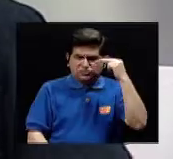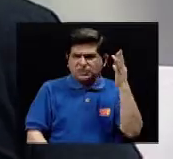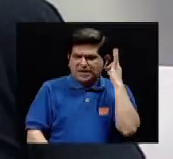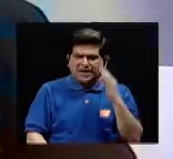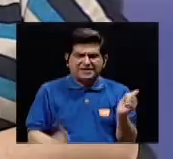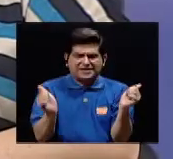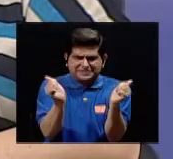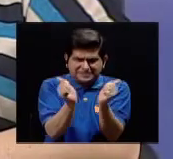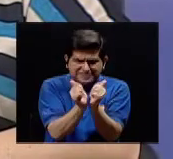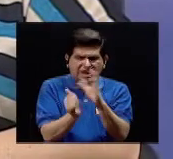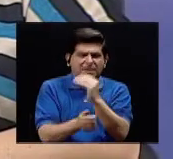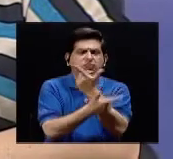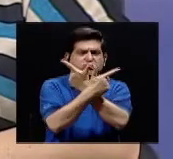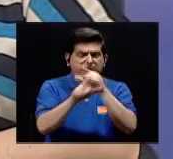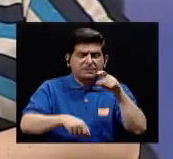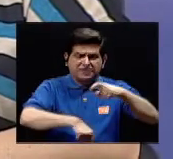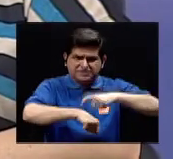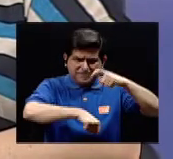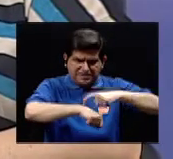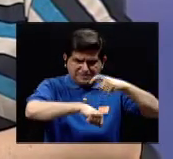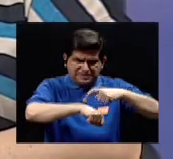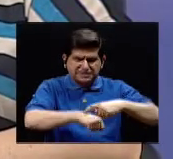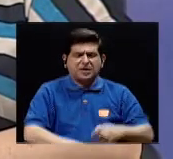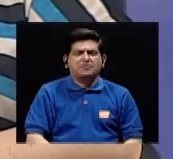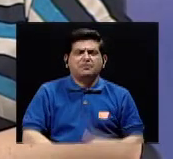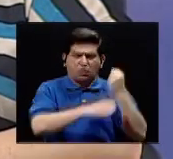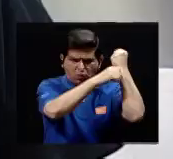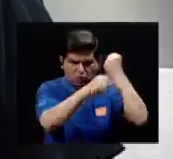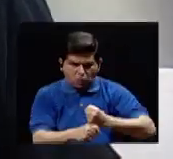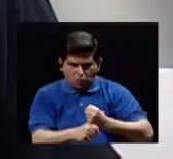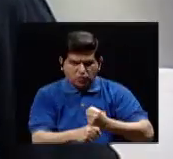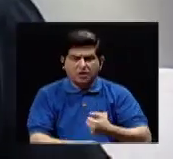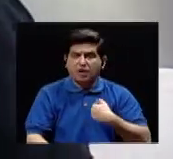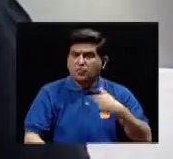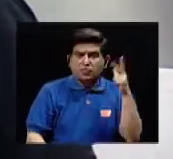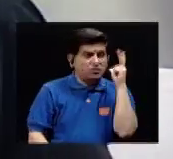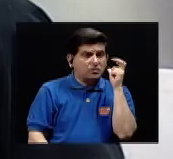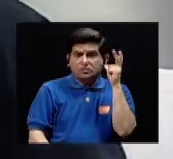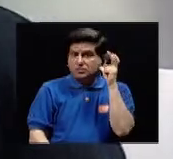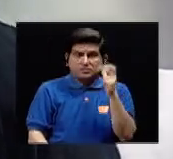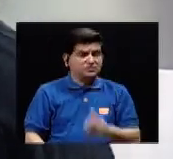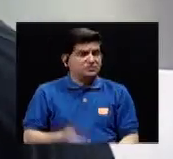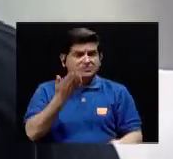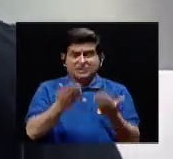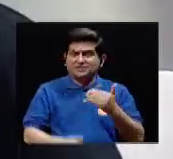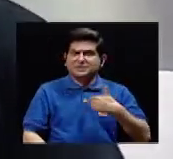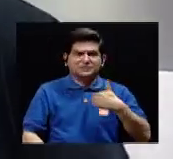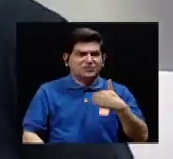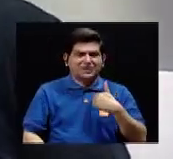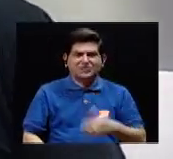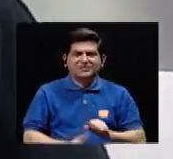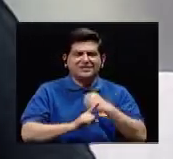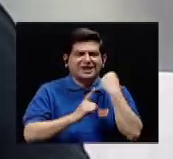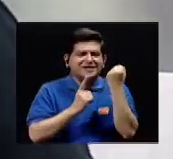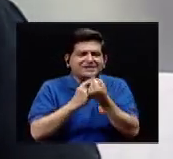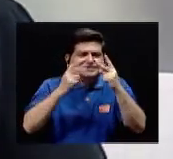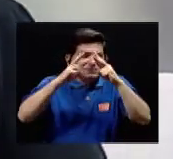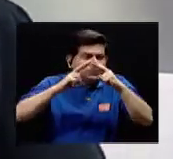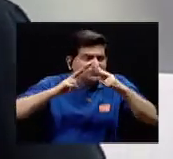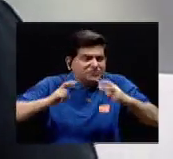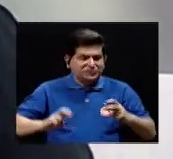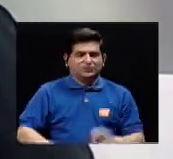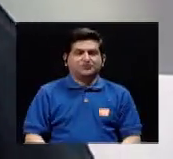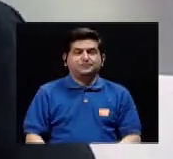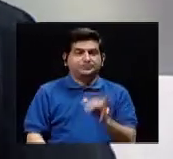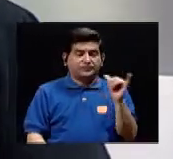negras, esclavos y libres en esa época de la colonia. Y uno no lo oye porque no tiene, ¿verdad?, puestos los lentes,